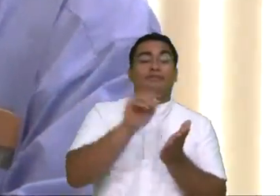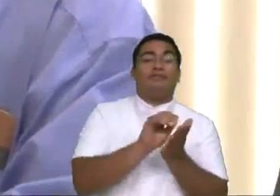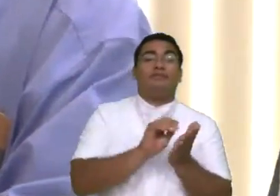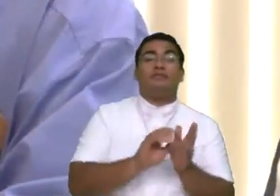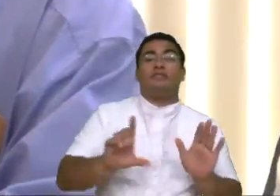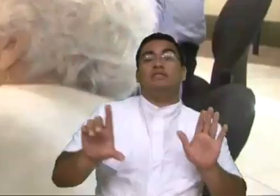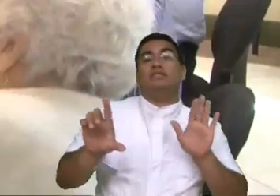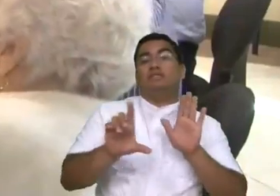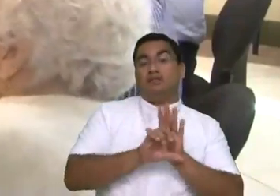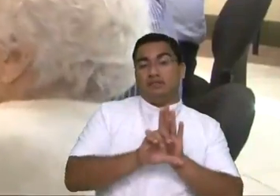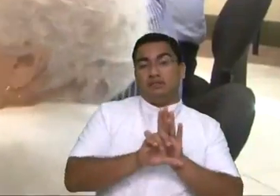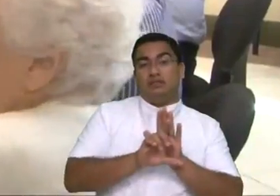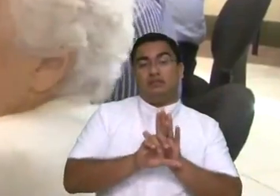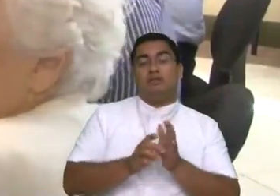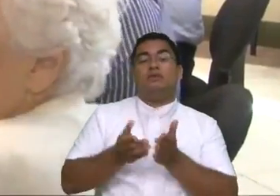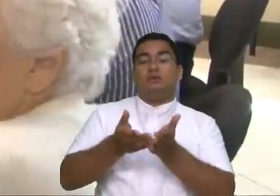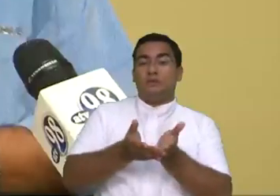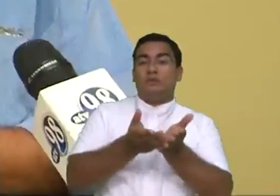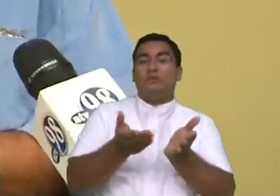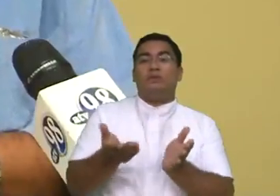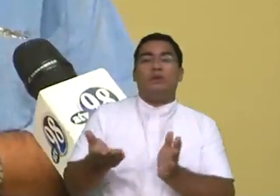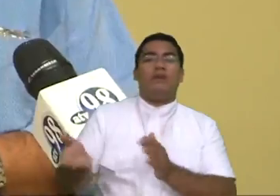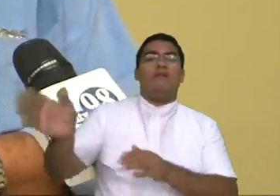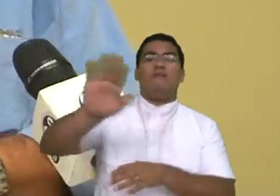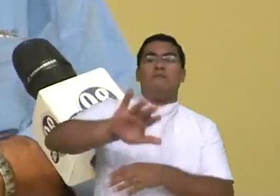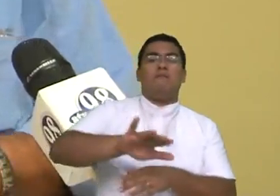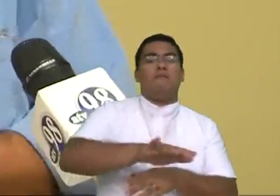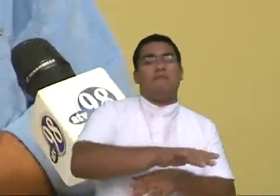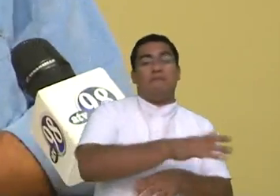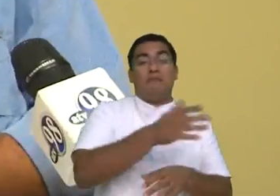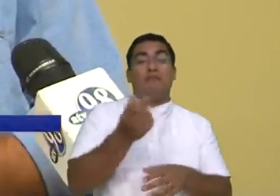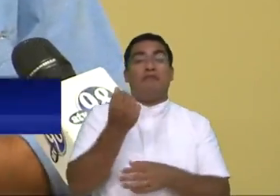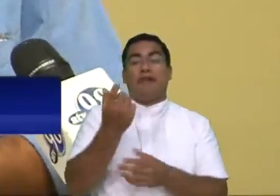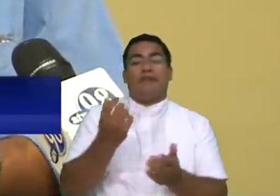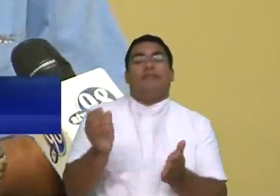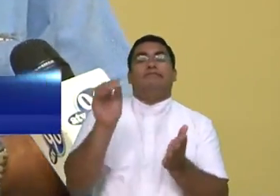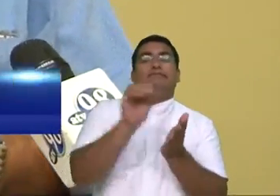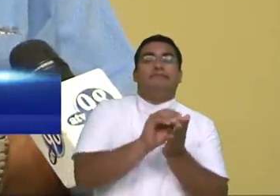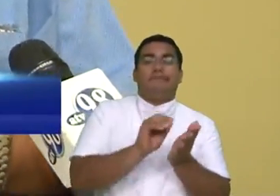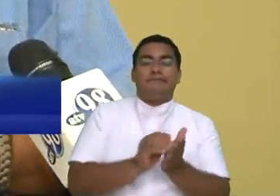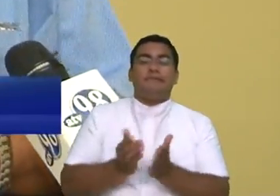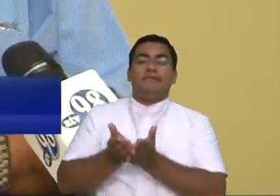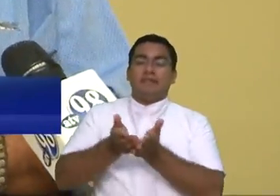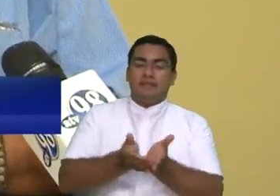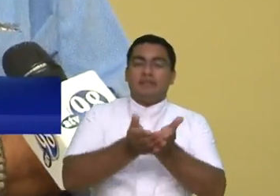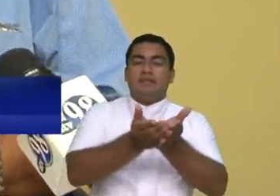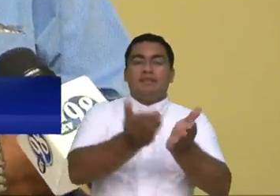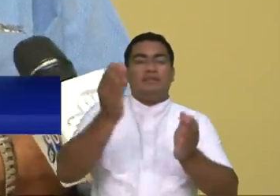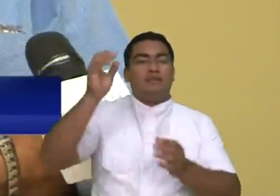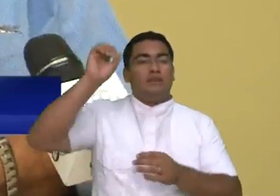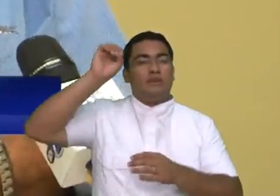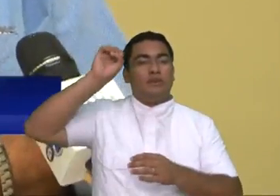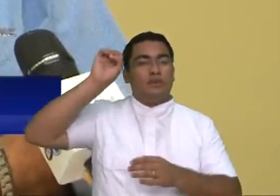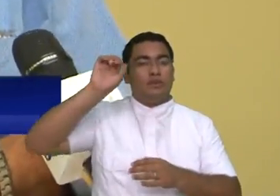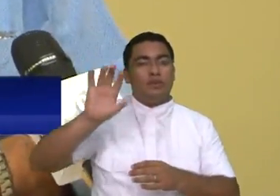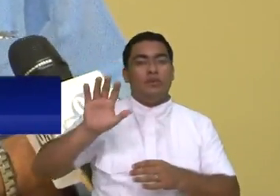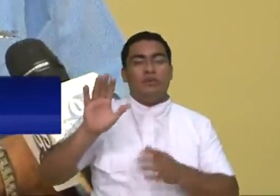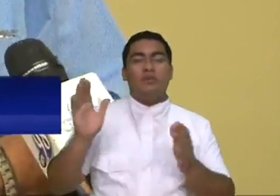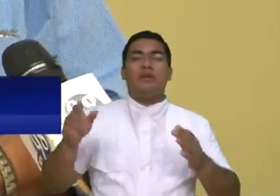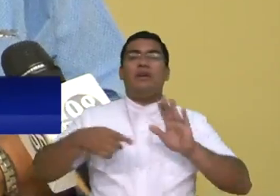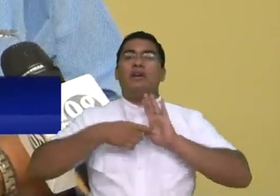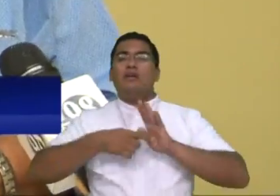solo normaba el comercio marítimo. Estas marinas turísticas no son más que torneos de